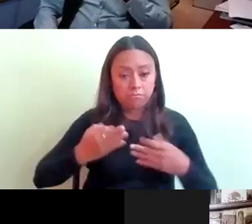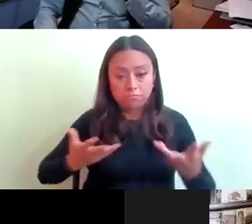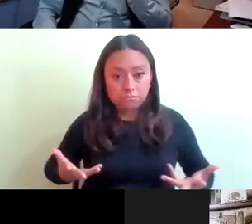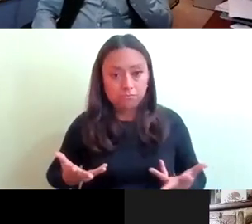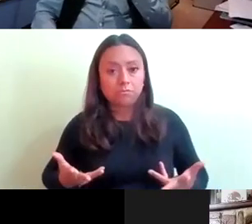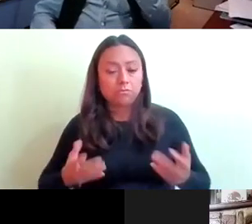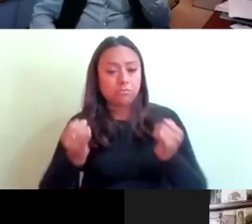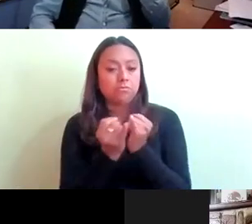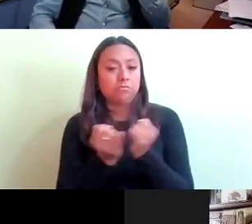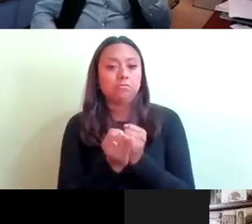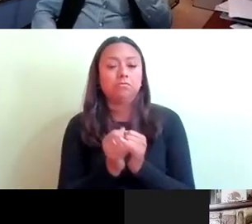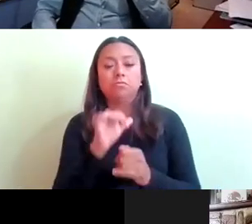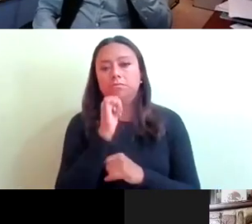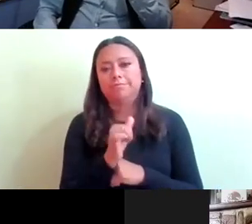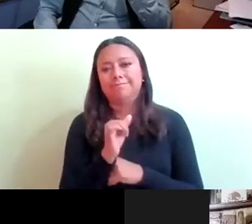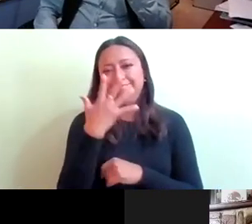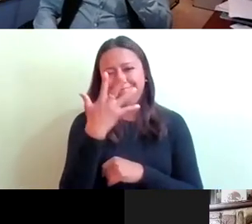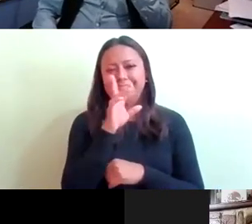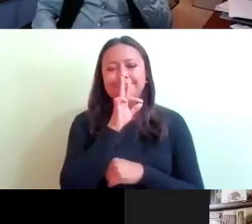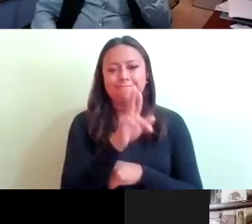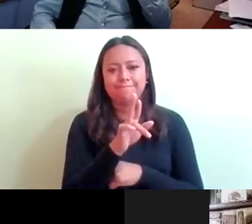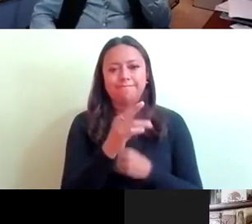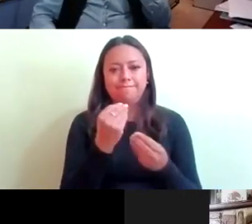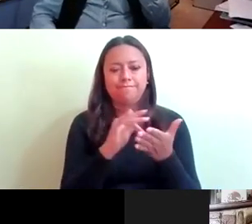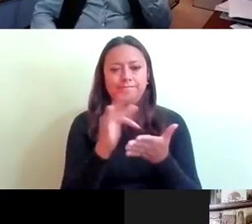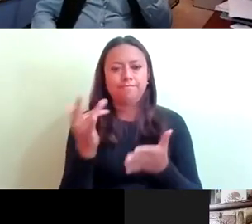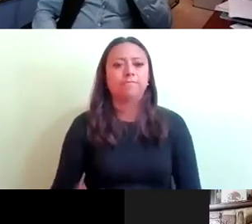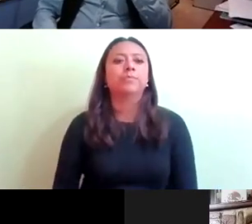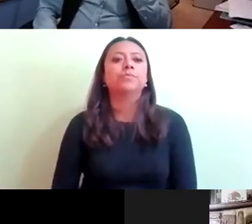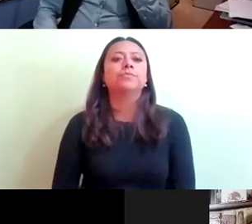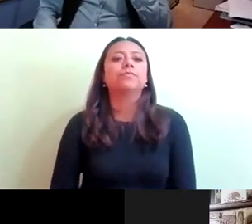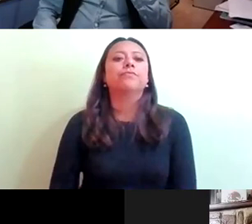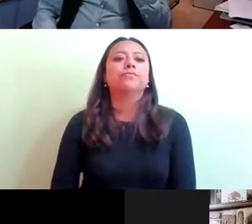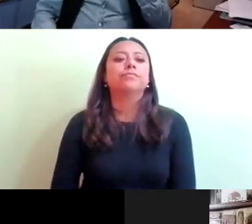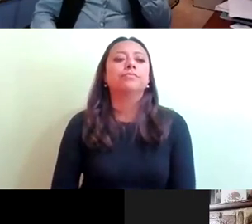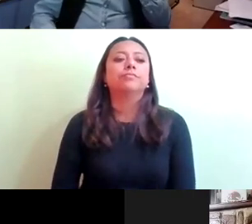5 respuestas, de antemano, muchas gracias.